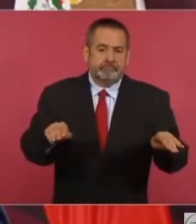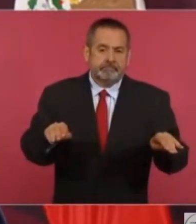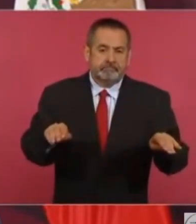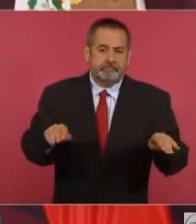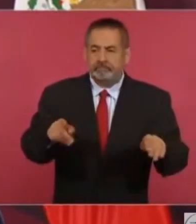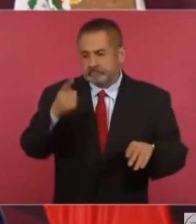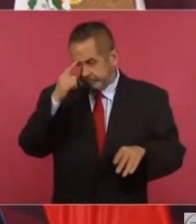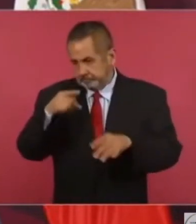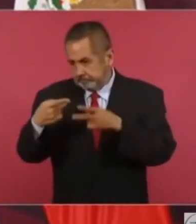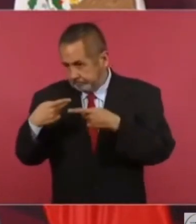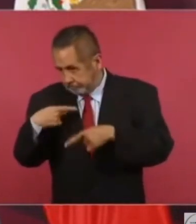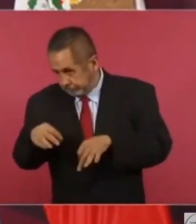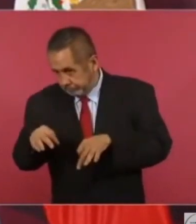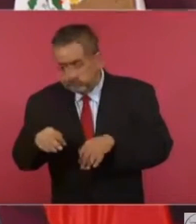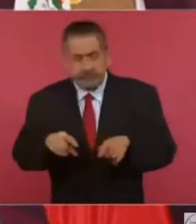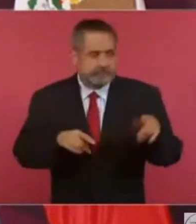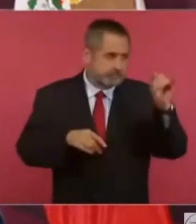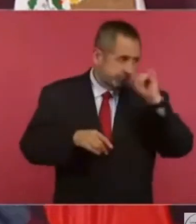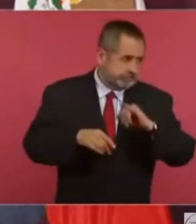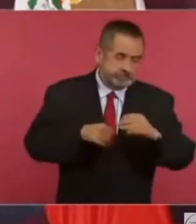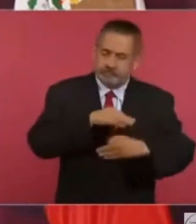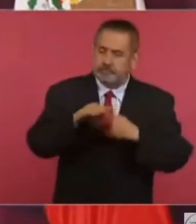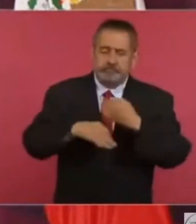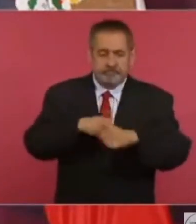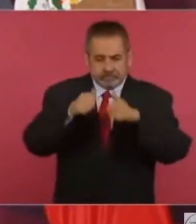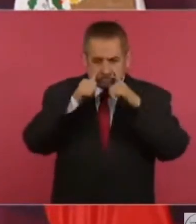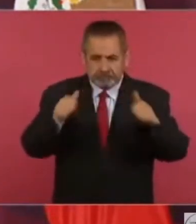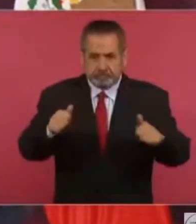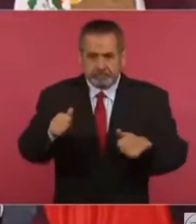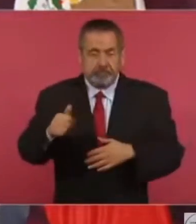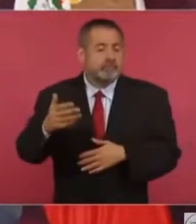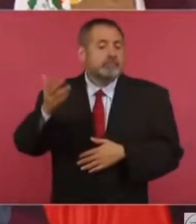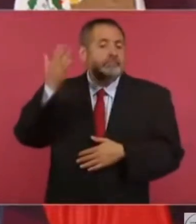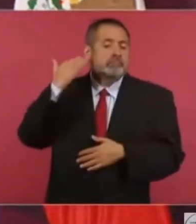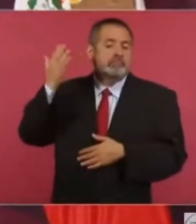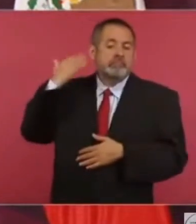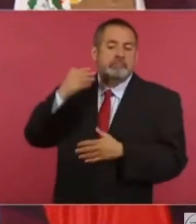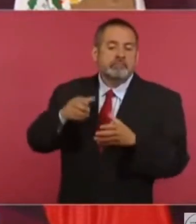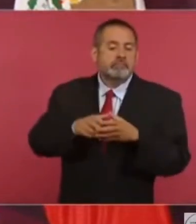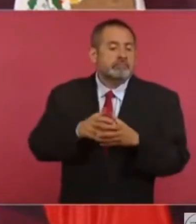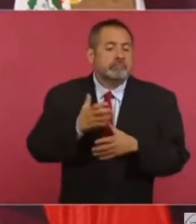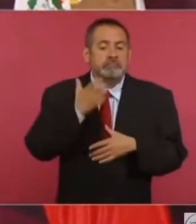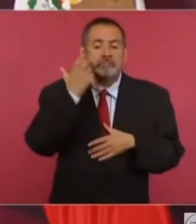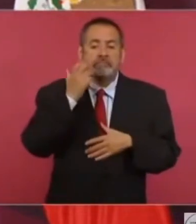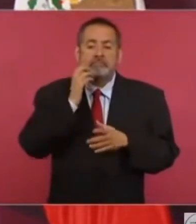para todos. Y antes era un gobierno faccioso,